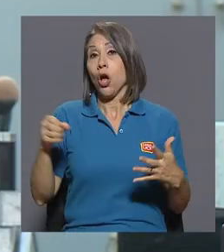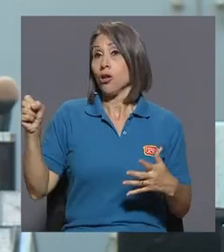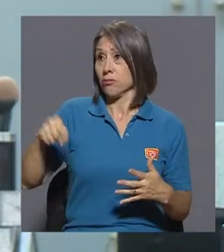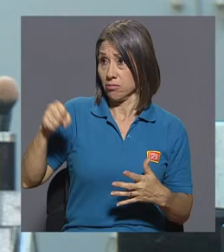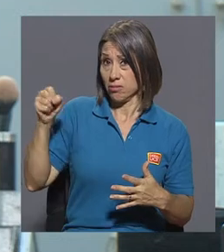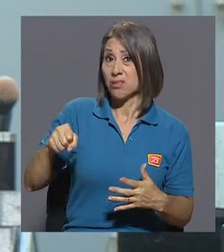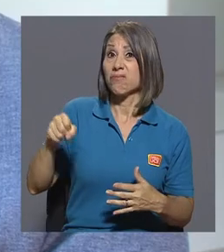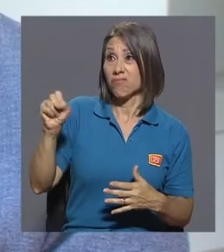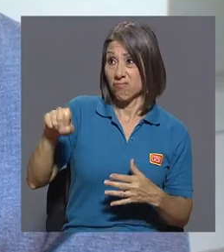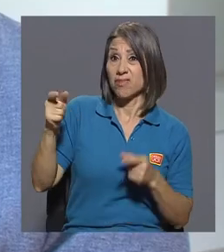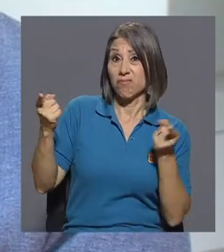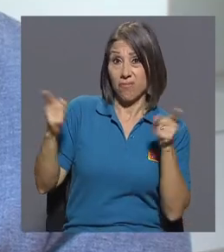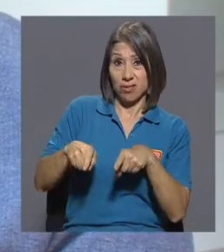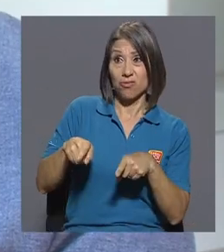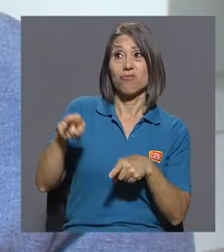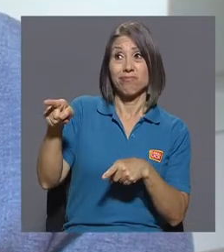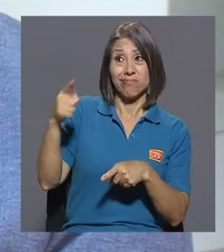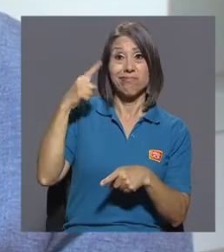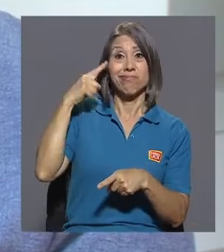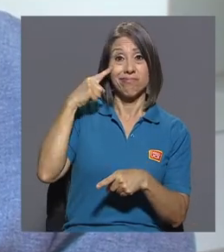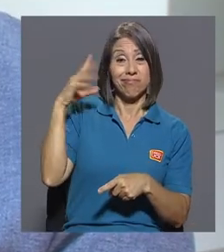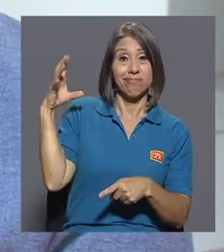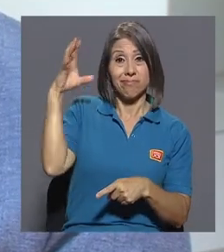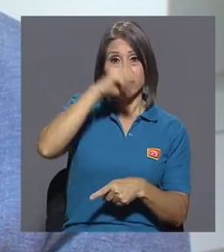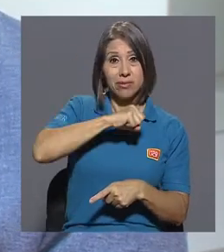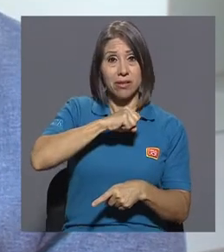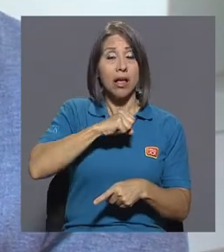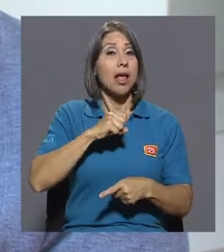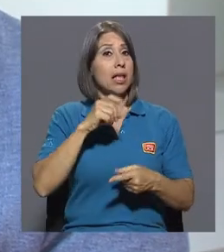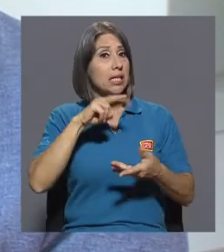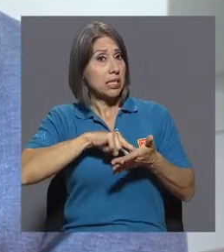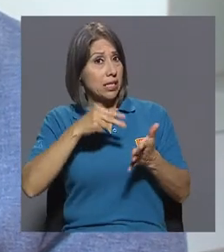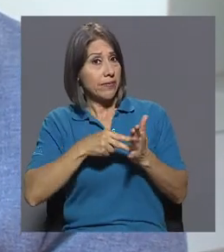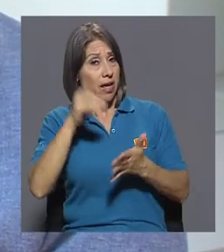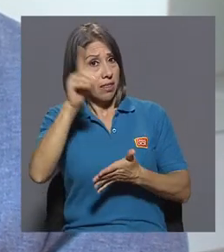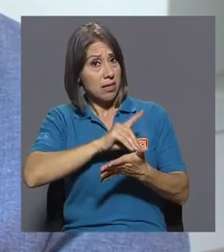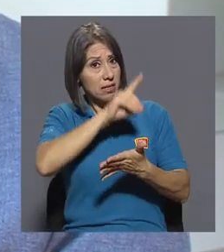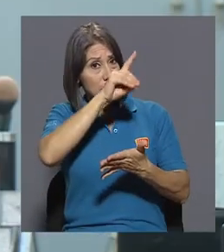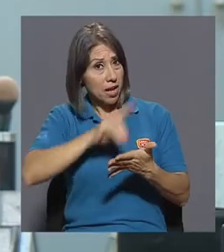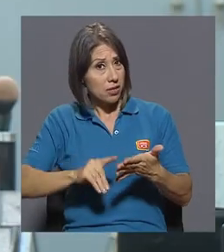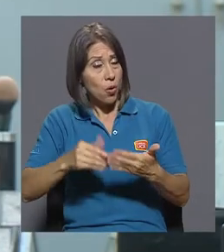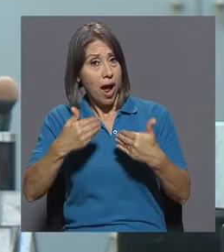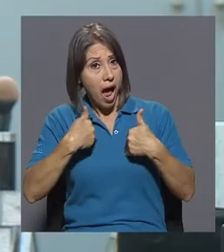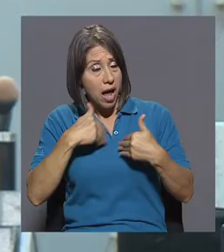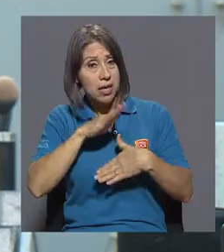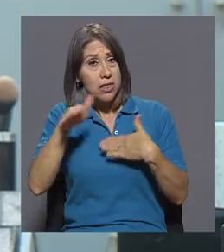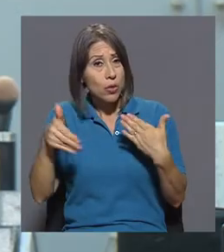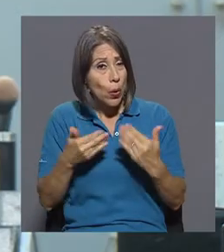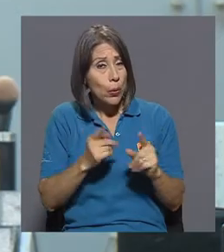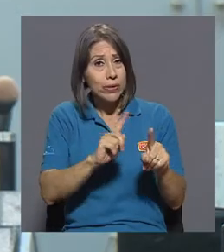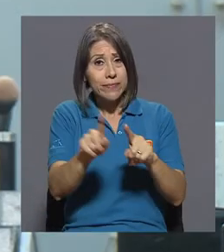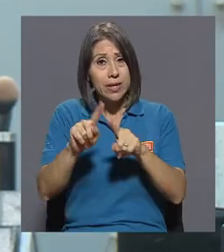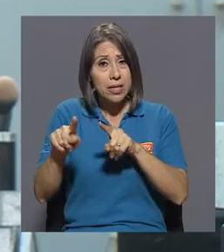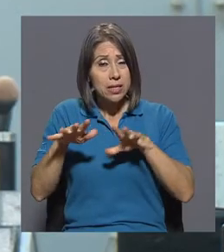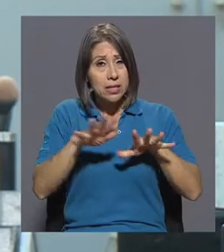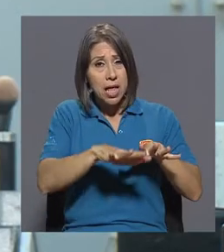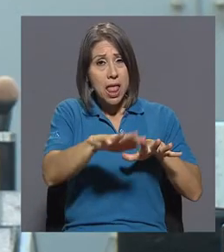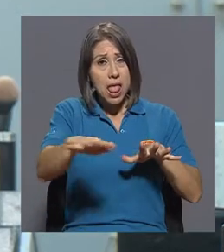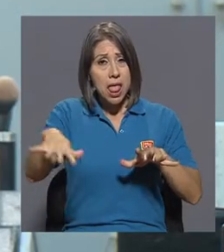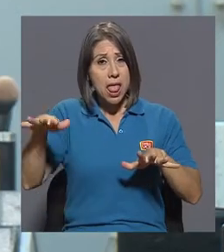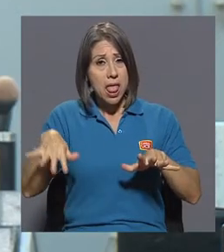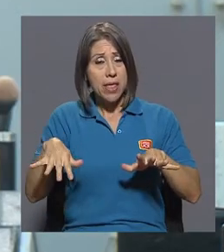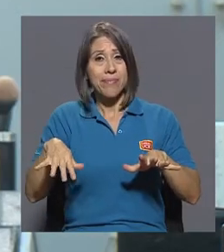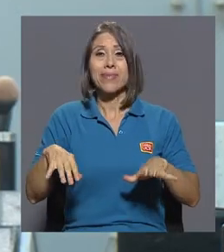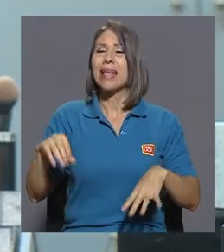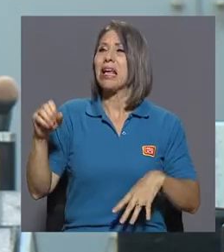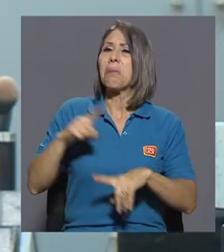Sí, sí. Sí. O sea, la discriminación la podemos encontrar a todos los niveles. Lo que pasa es que como he lidiado con